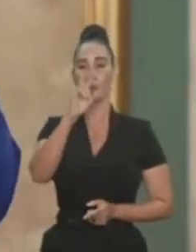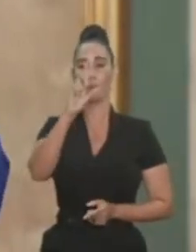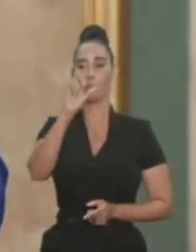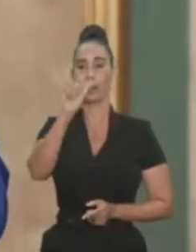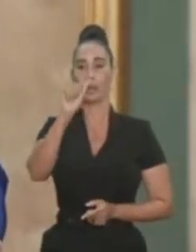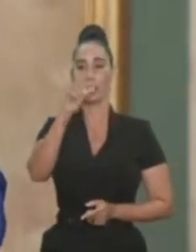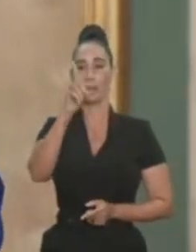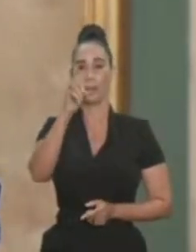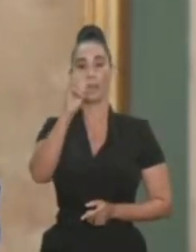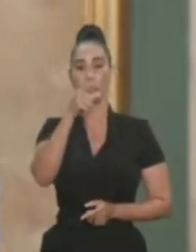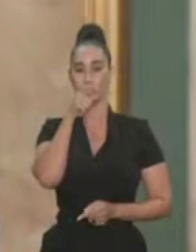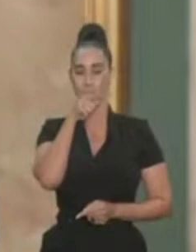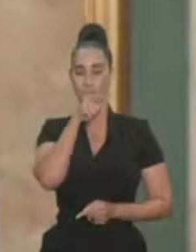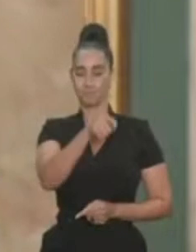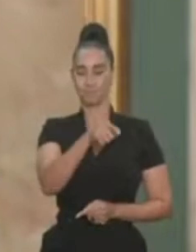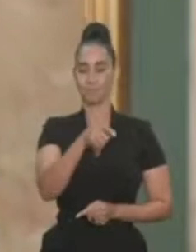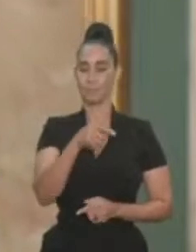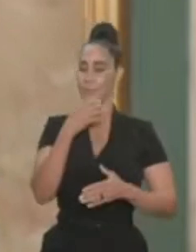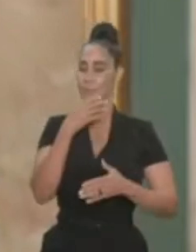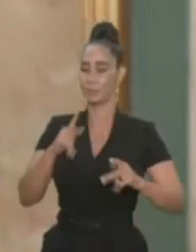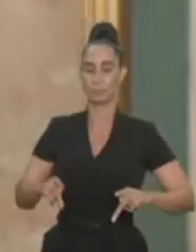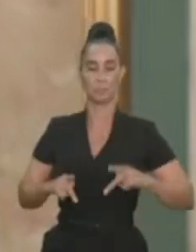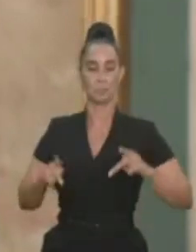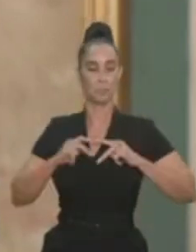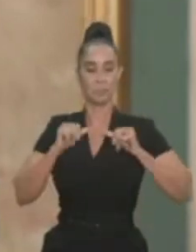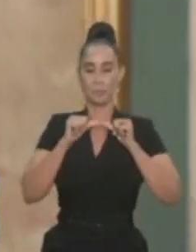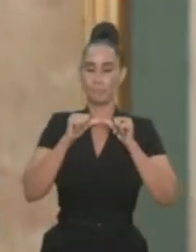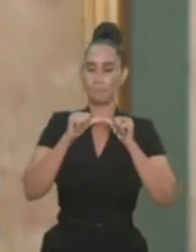ese fue Orlando durante toda su vida,